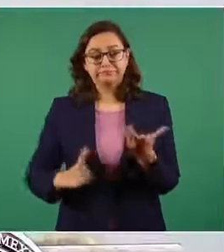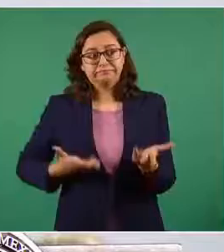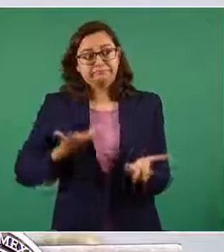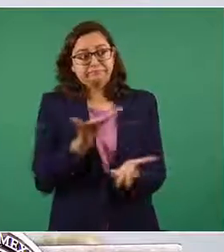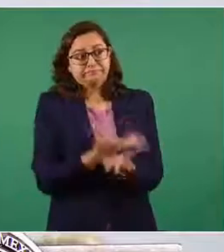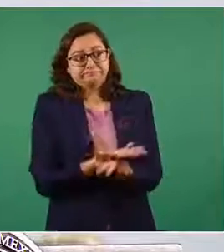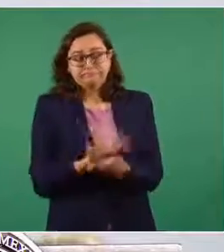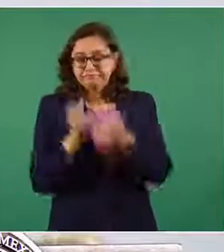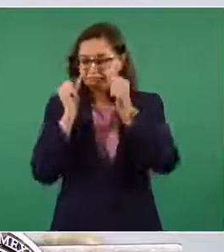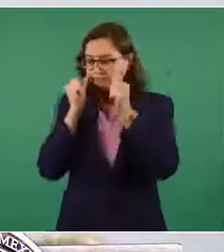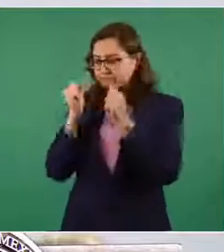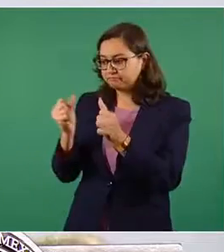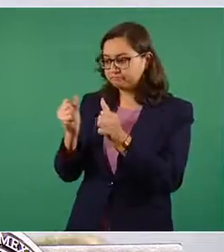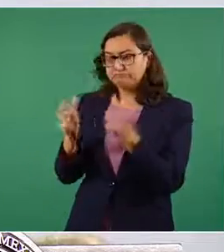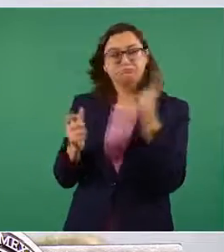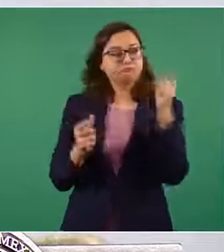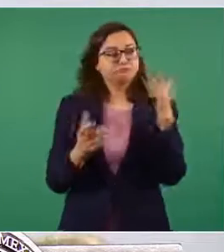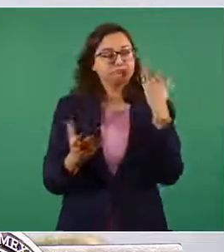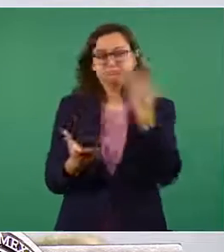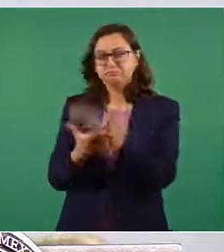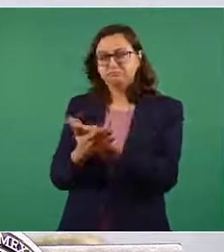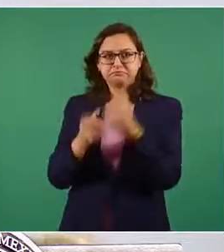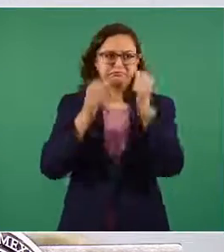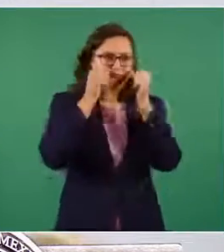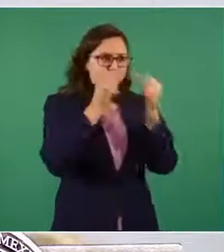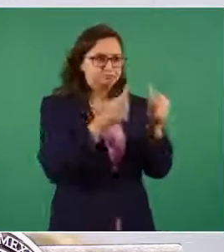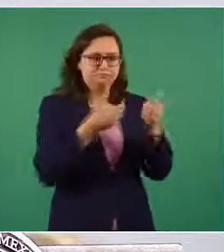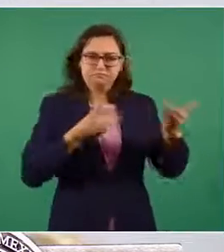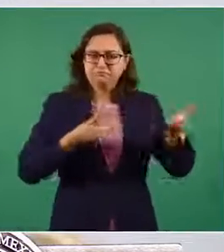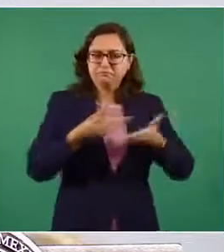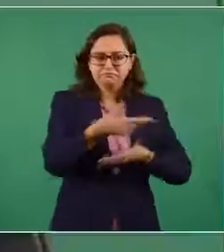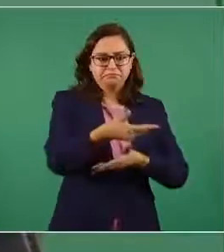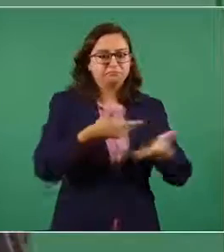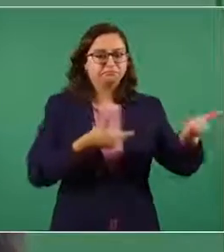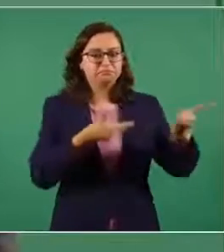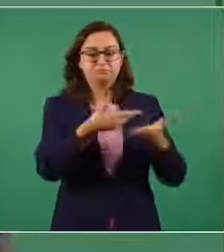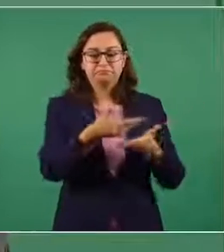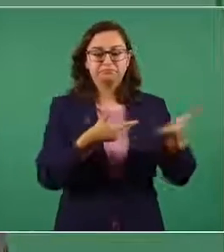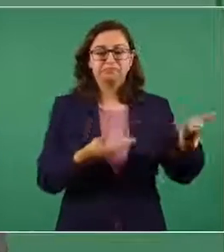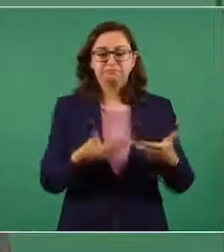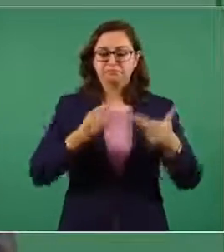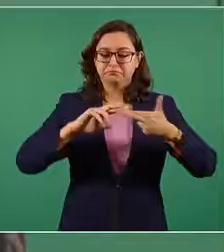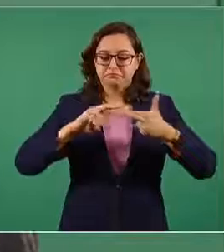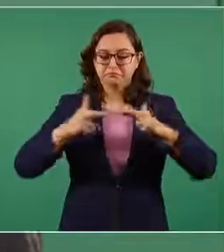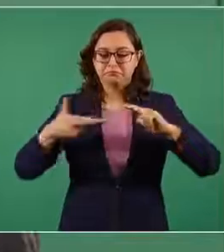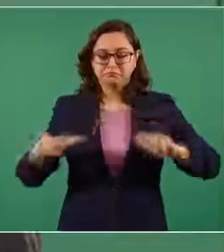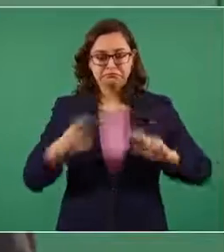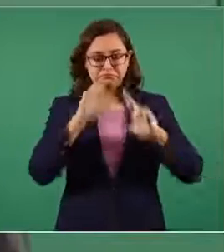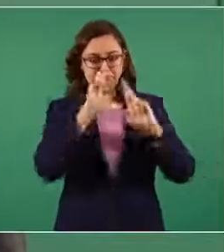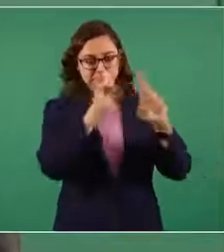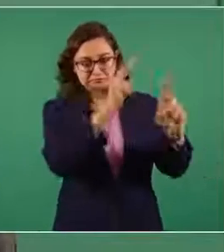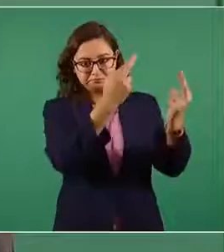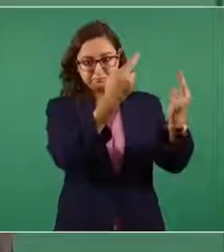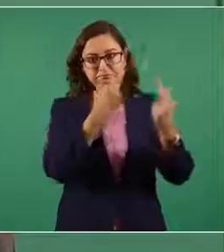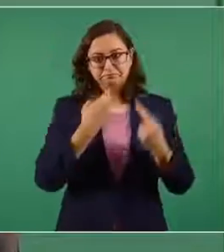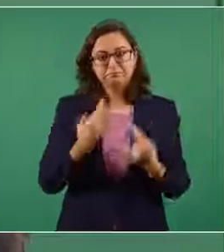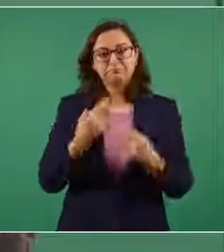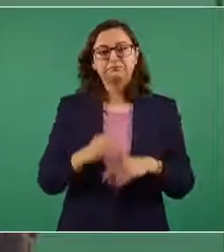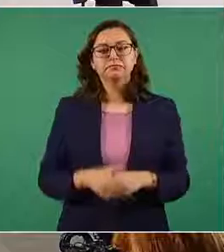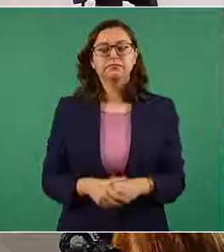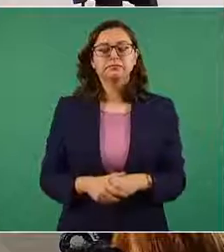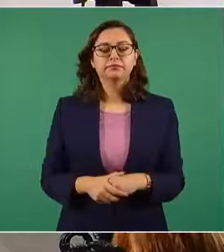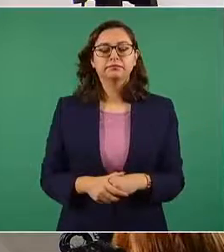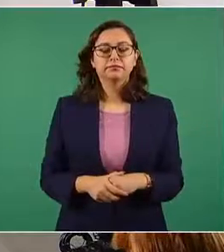preocupan también los hemos tomado en cuenta, por supuesto, y pues así es como se construye una buena relación con respeto entre ambas partes.